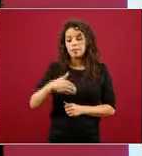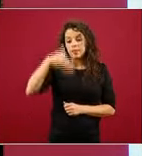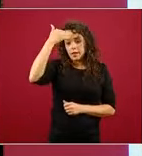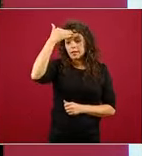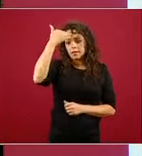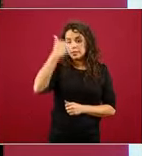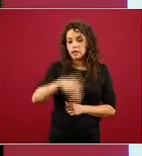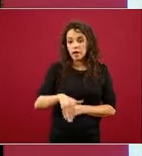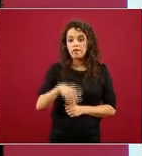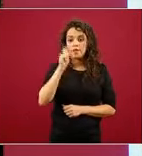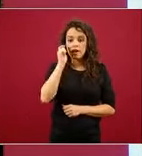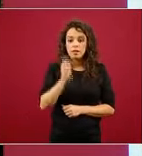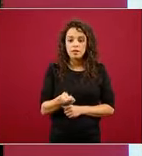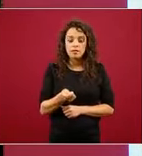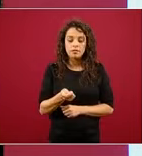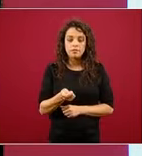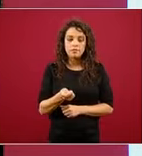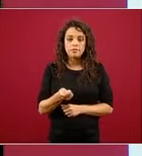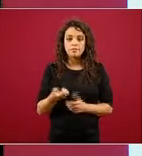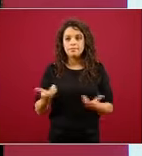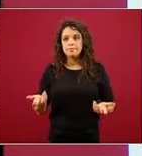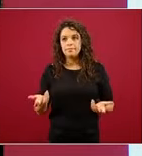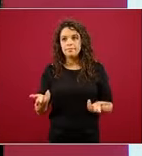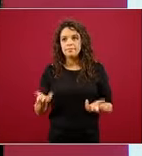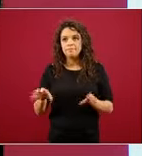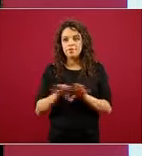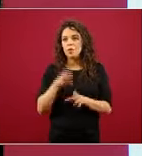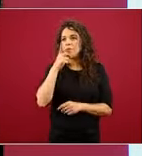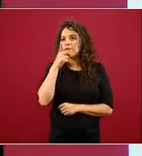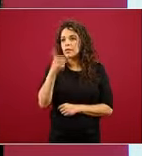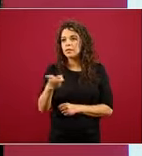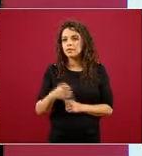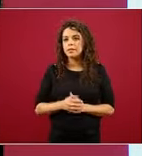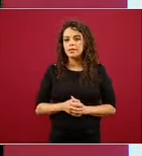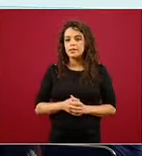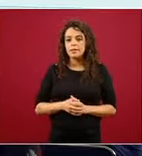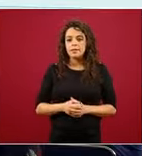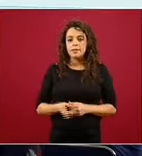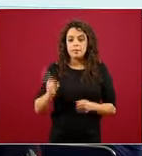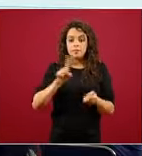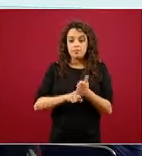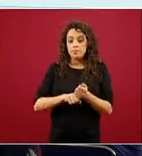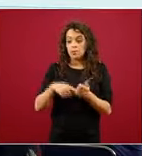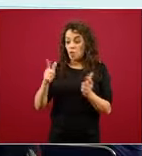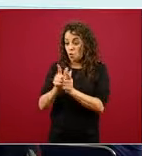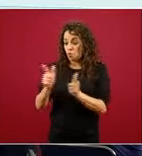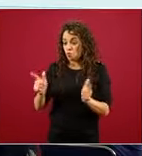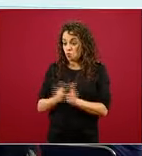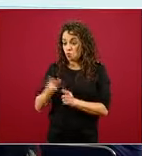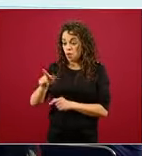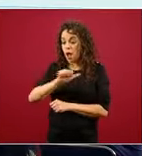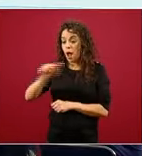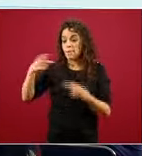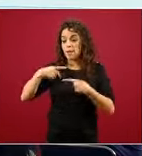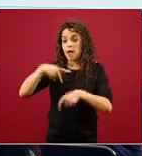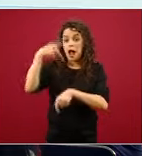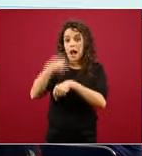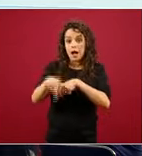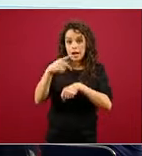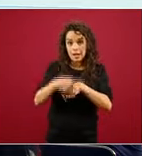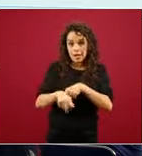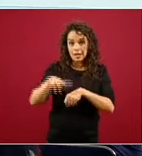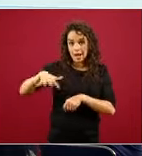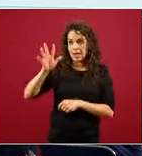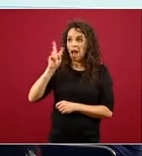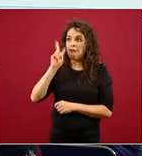tienen o que se representa como un sector vulnerable o el grupo de riesgo que ya revisamos quiénes son.